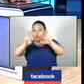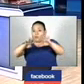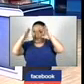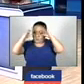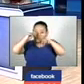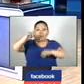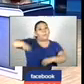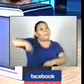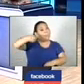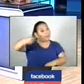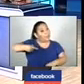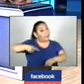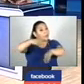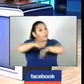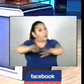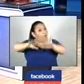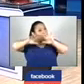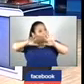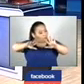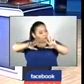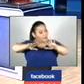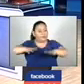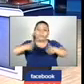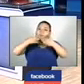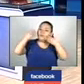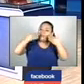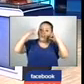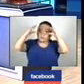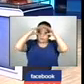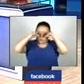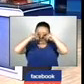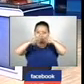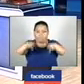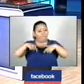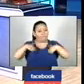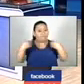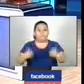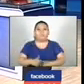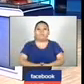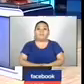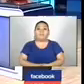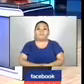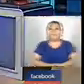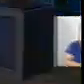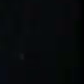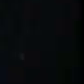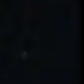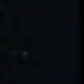vemos mañana a las 8. Que pasen una feliz noche. Que estén muy bien. We'll be right back.